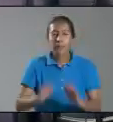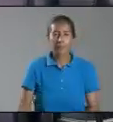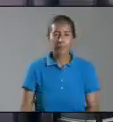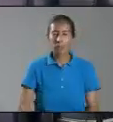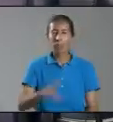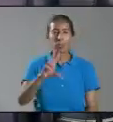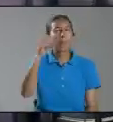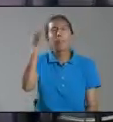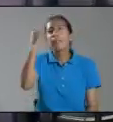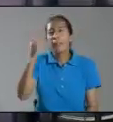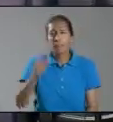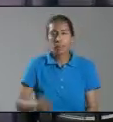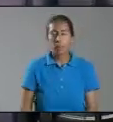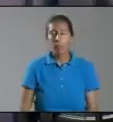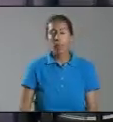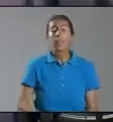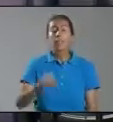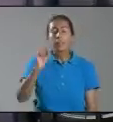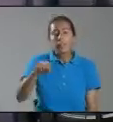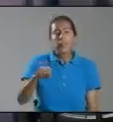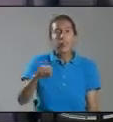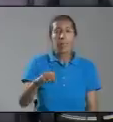nana. Sí, pero nunca vas a aprender.